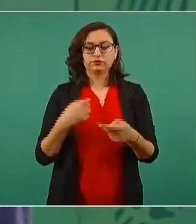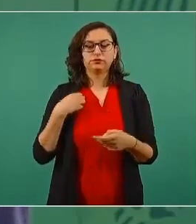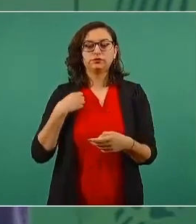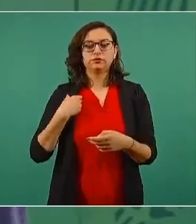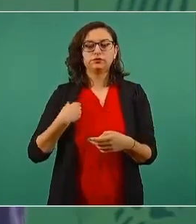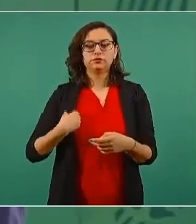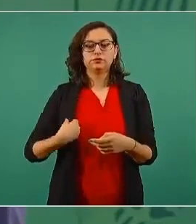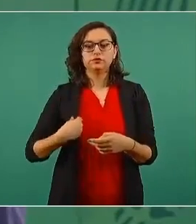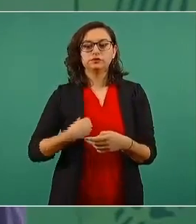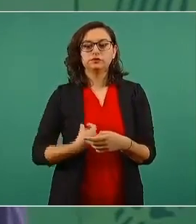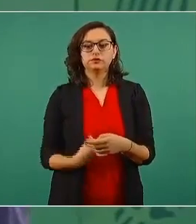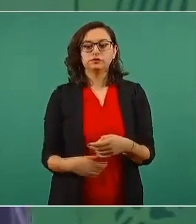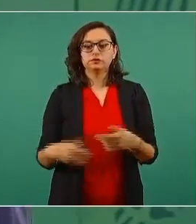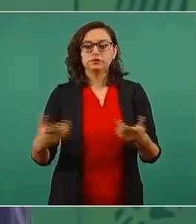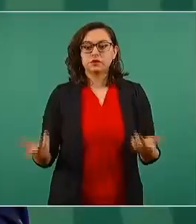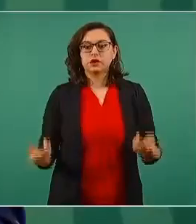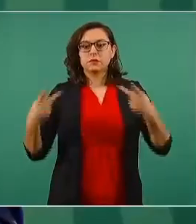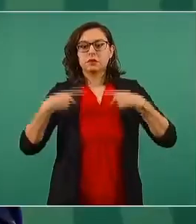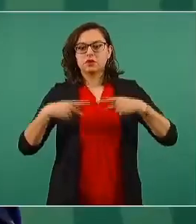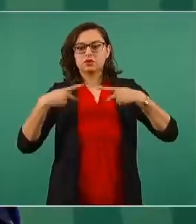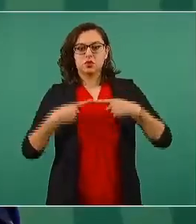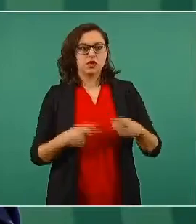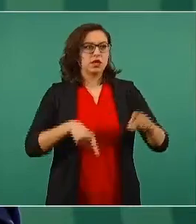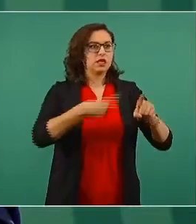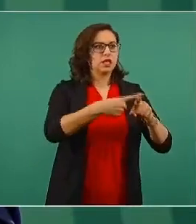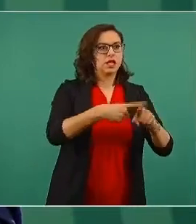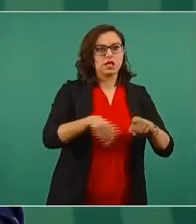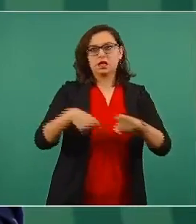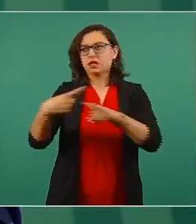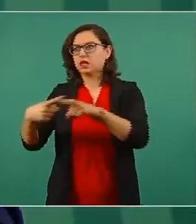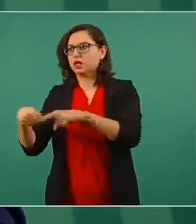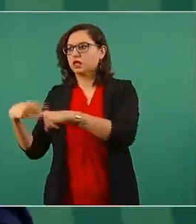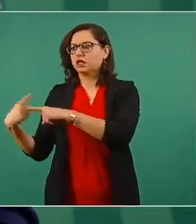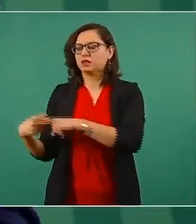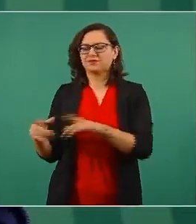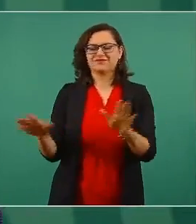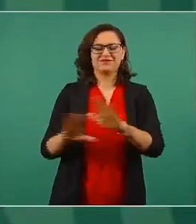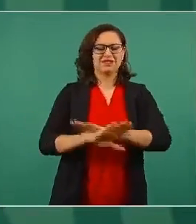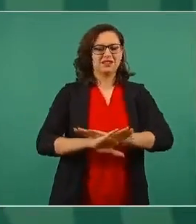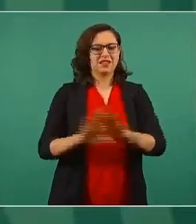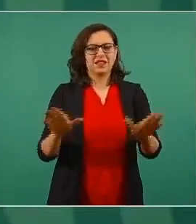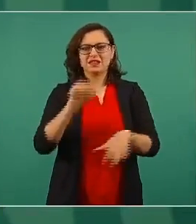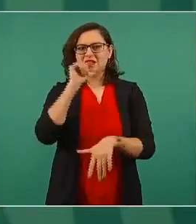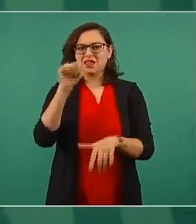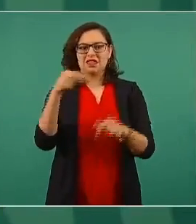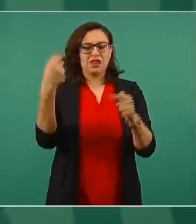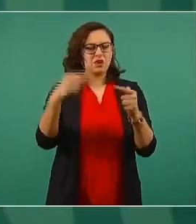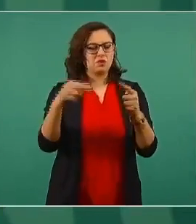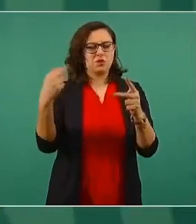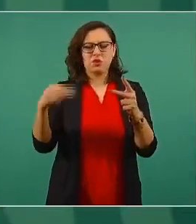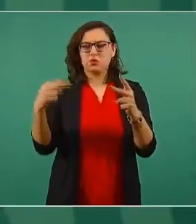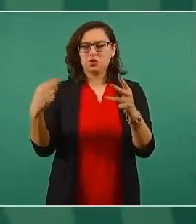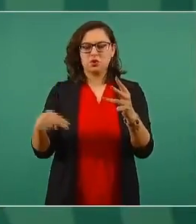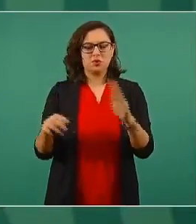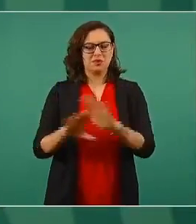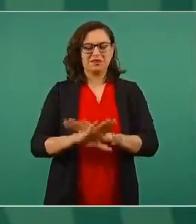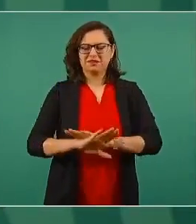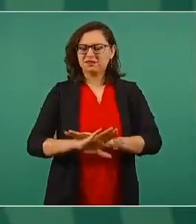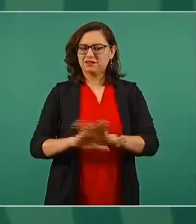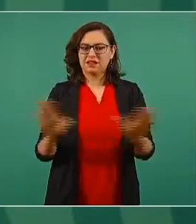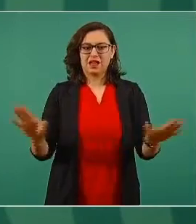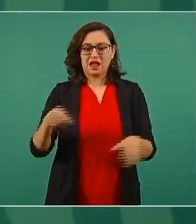que no se mencione a personas, que no se